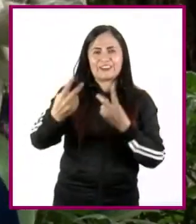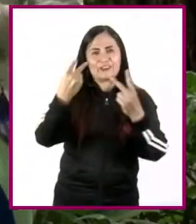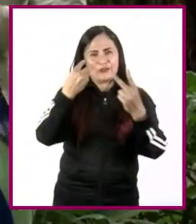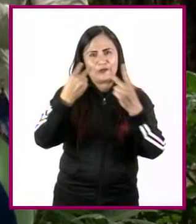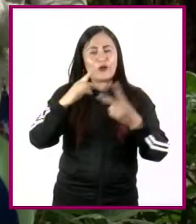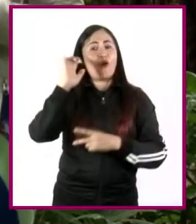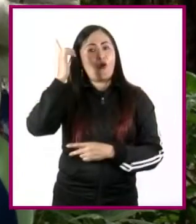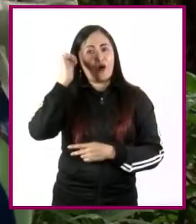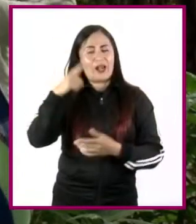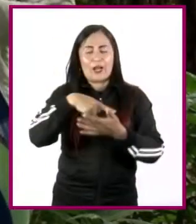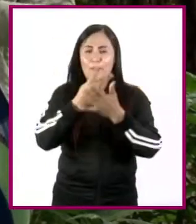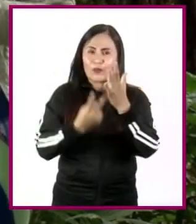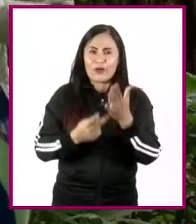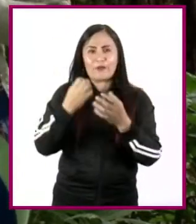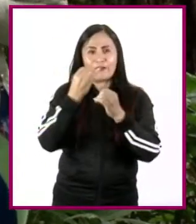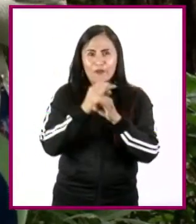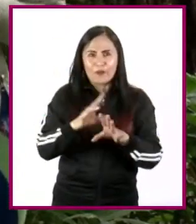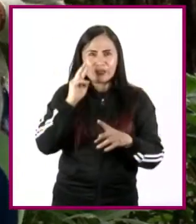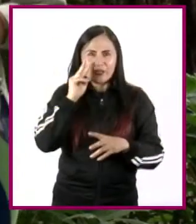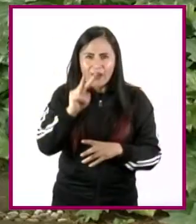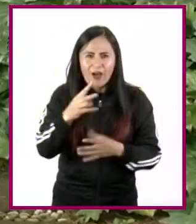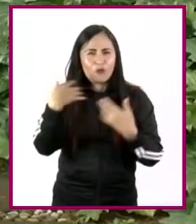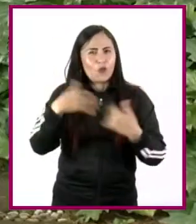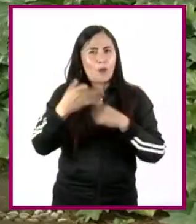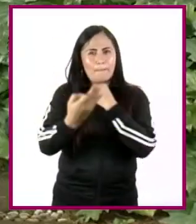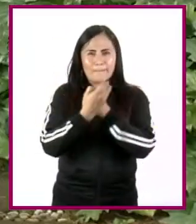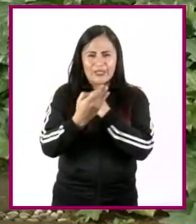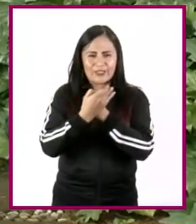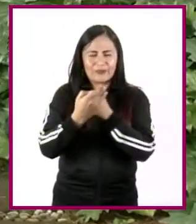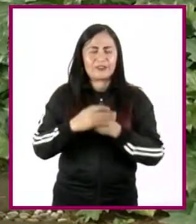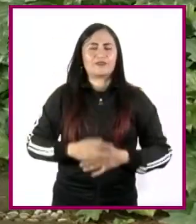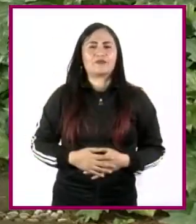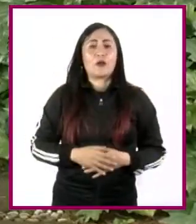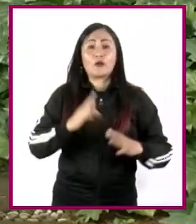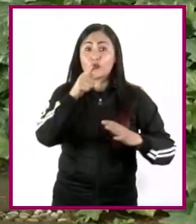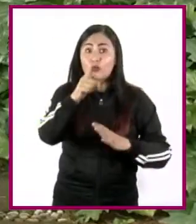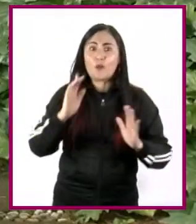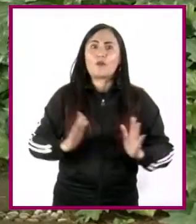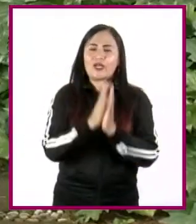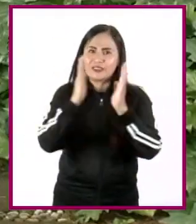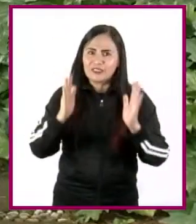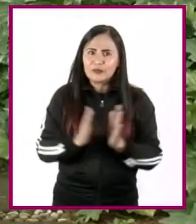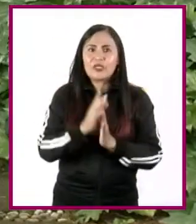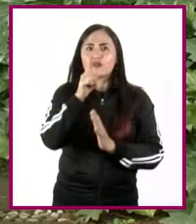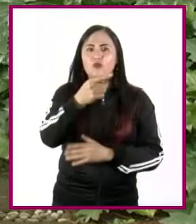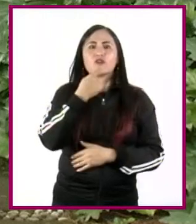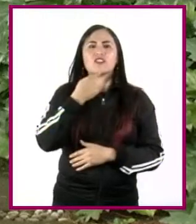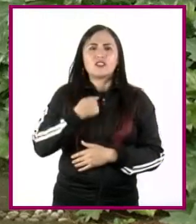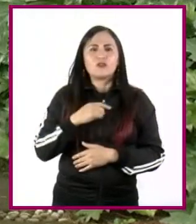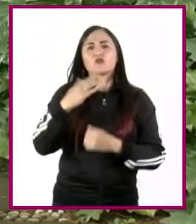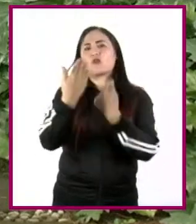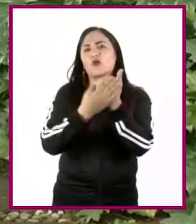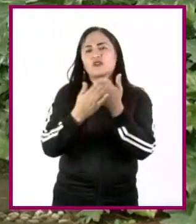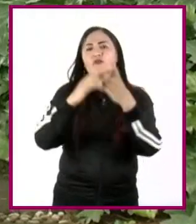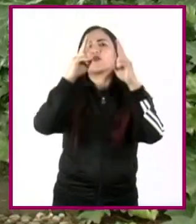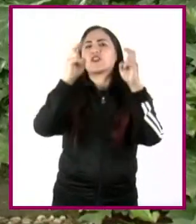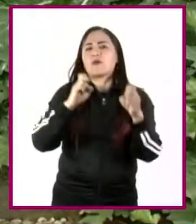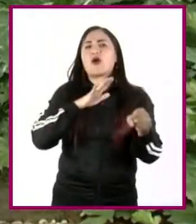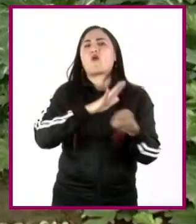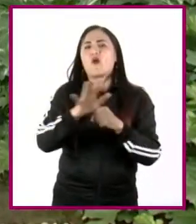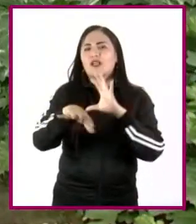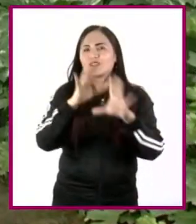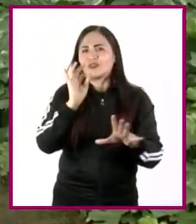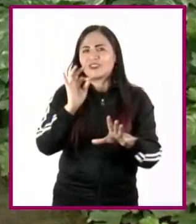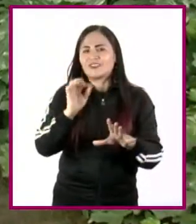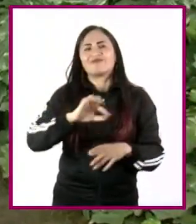este programa te haya aportado información útil. ¡Participa! Haznos saber qué tema te gustaría que tratáramos.